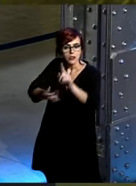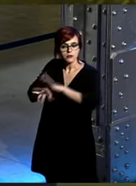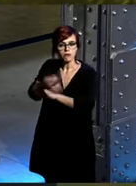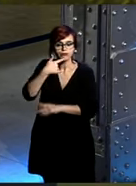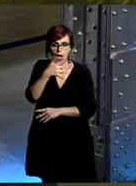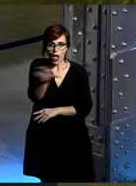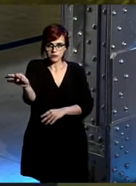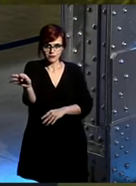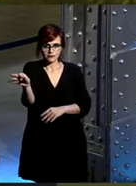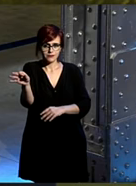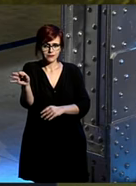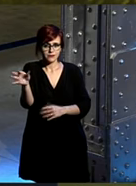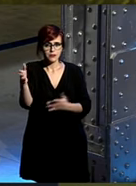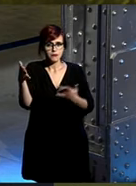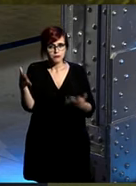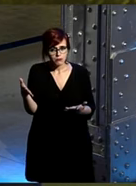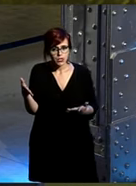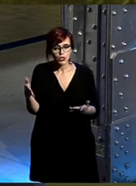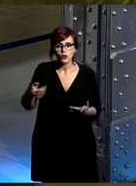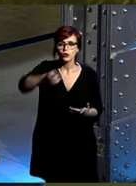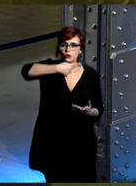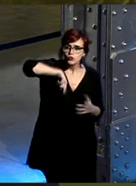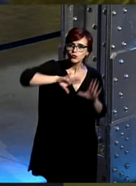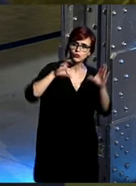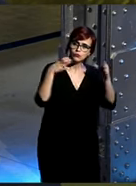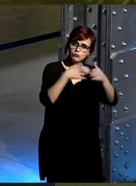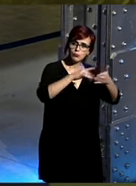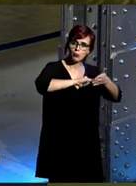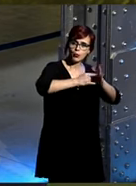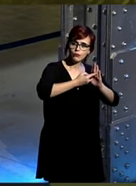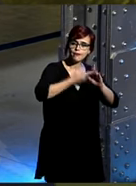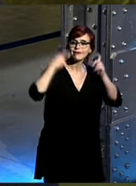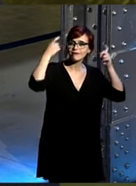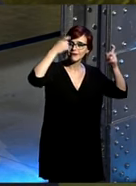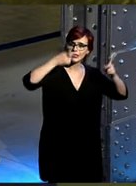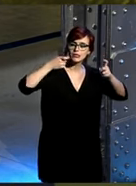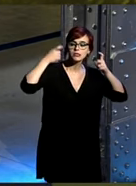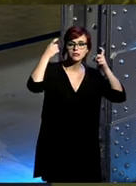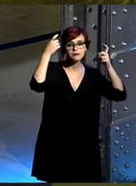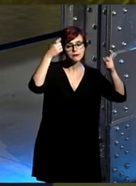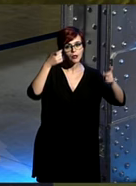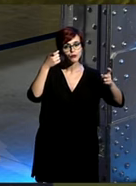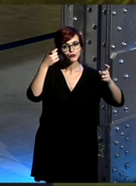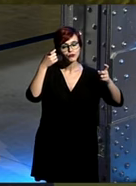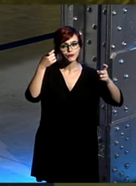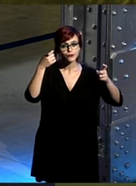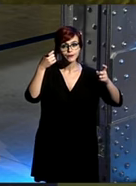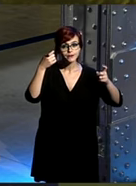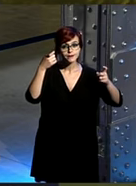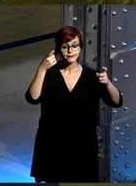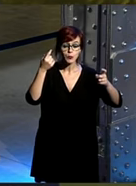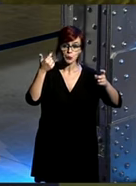que es como nosotros lo tratamos de enfrentar, es con